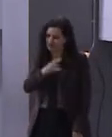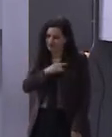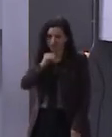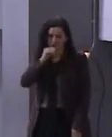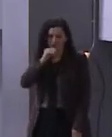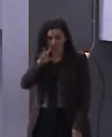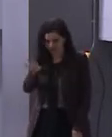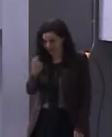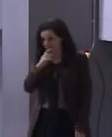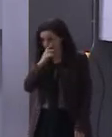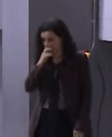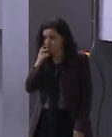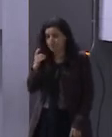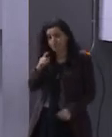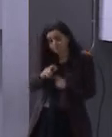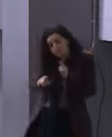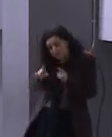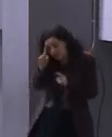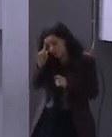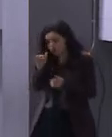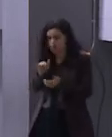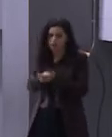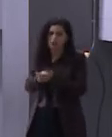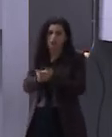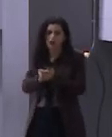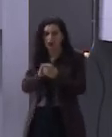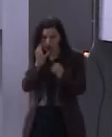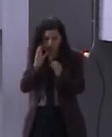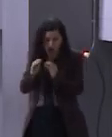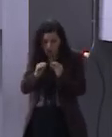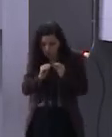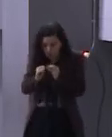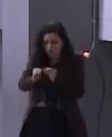la DIAN. Sin embargo, tengo entendido que en las negociaciones,